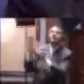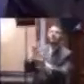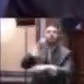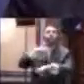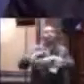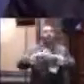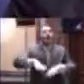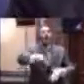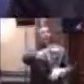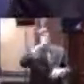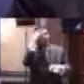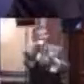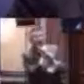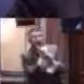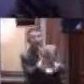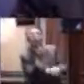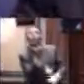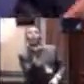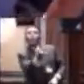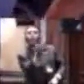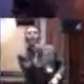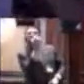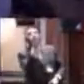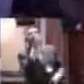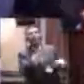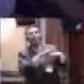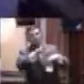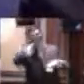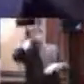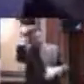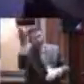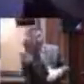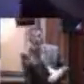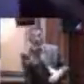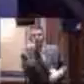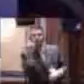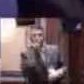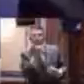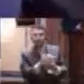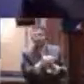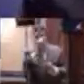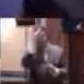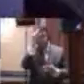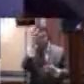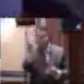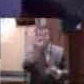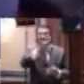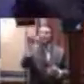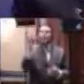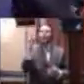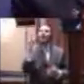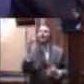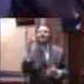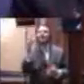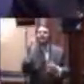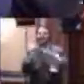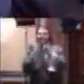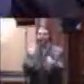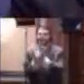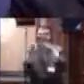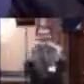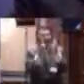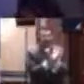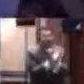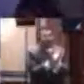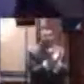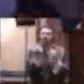de partidos integrados por 150 o 200 partidos políticos, eso en ninguna democracia es